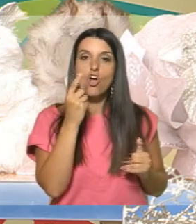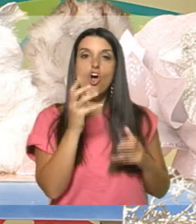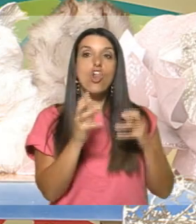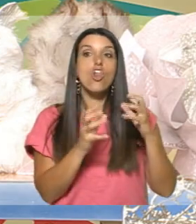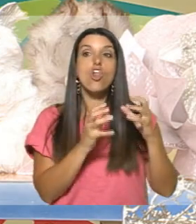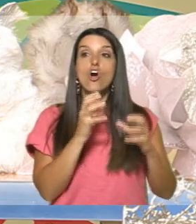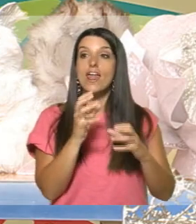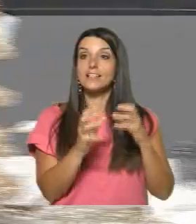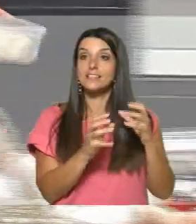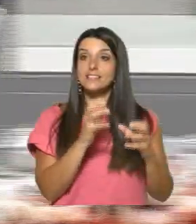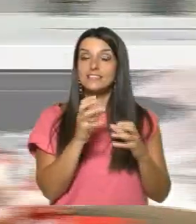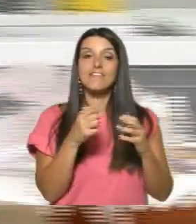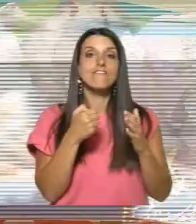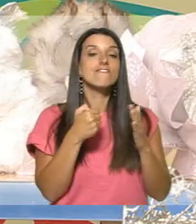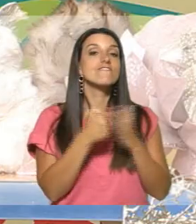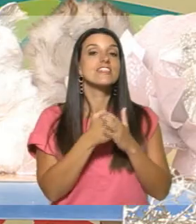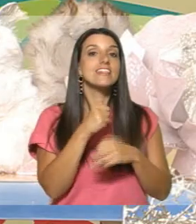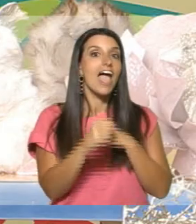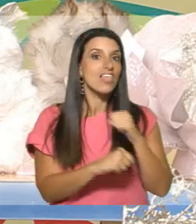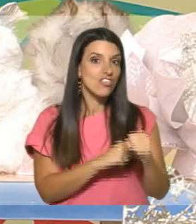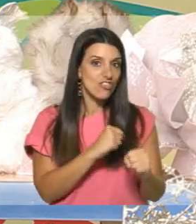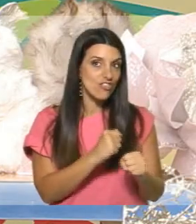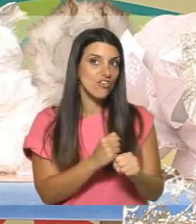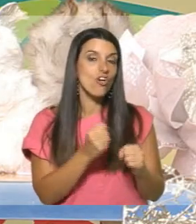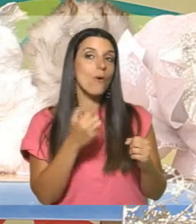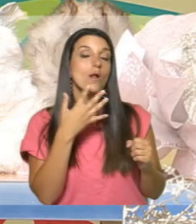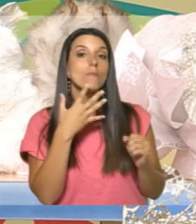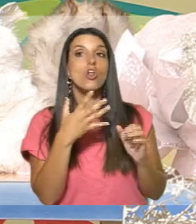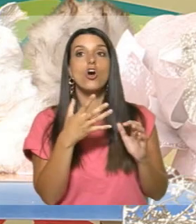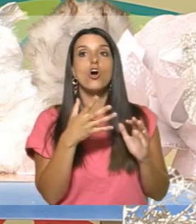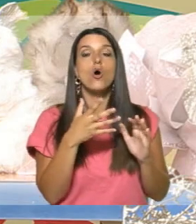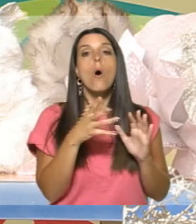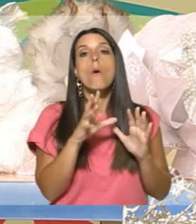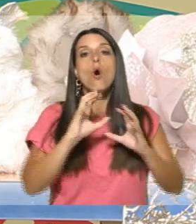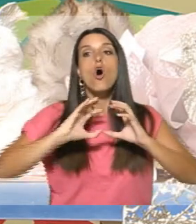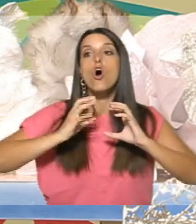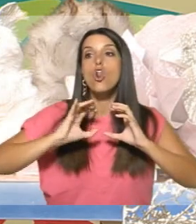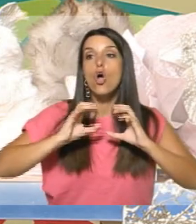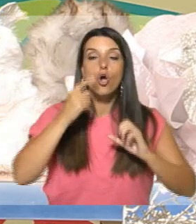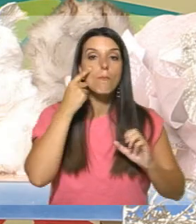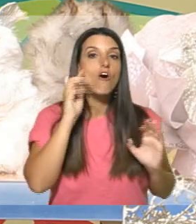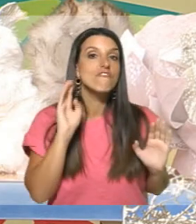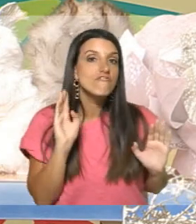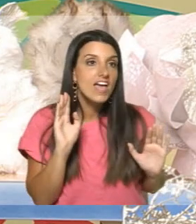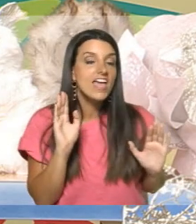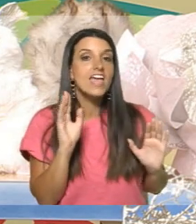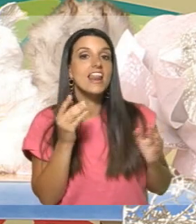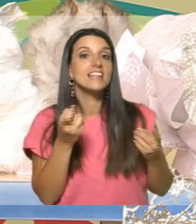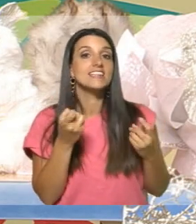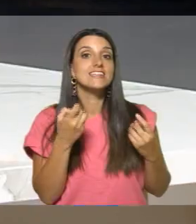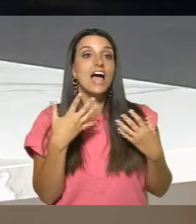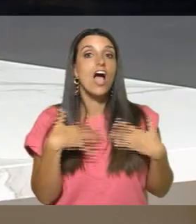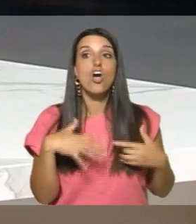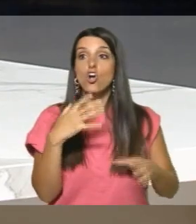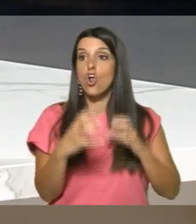Me encanta eso. Los colores de fin de año, ¿no? Que cada signo se le aconseja un color. Hay gente que cree, hay gente que no cree, pero todo